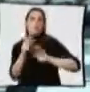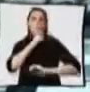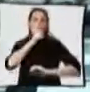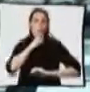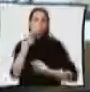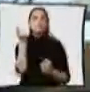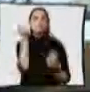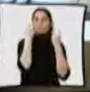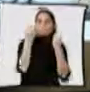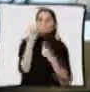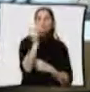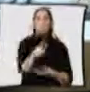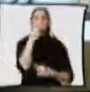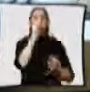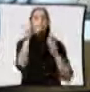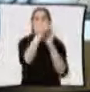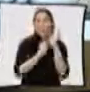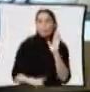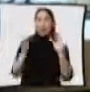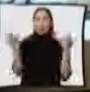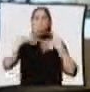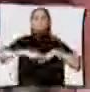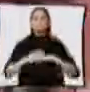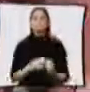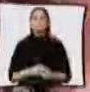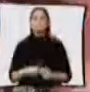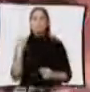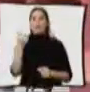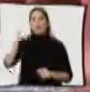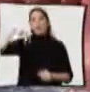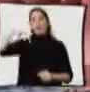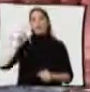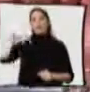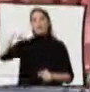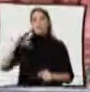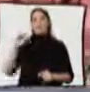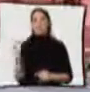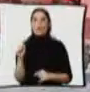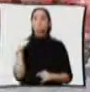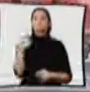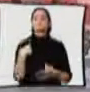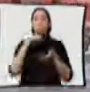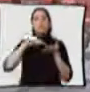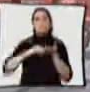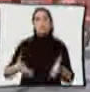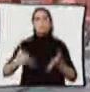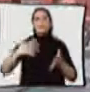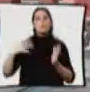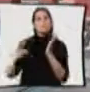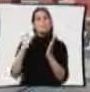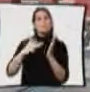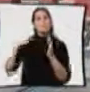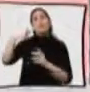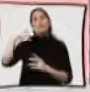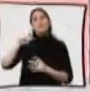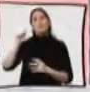a adquirir vocabulario. Anuncia Mahan siempre le ha gustado escribir. Acabó en la revista Grada